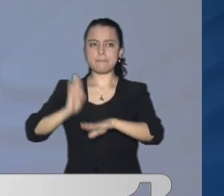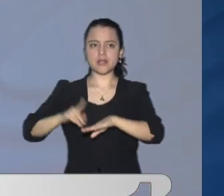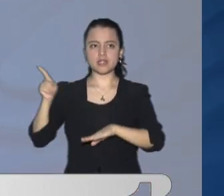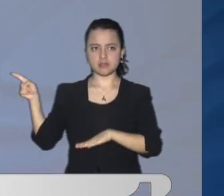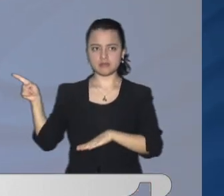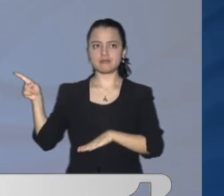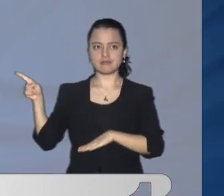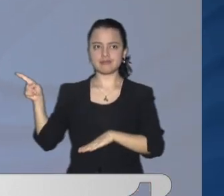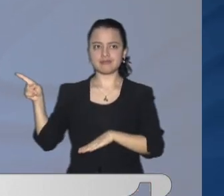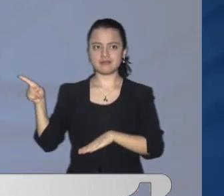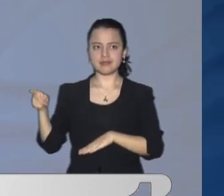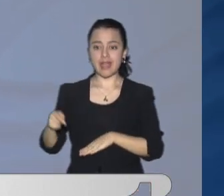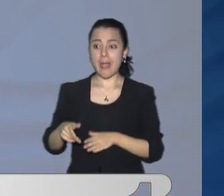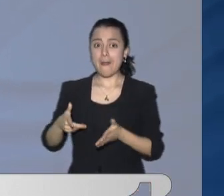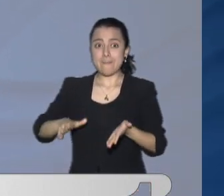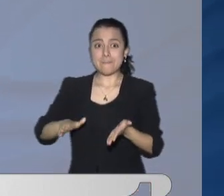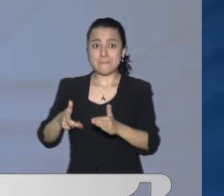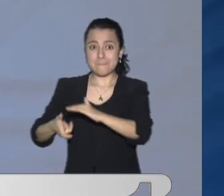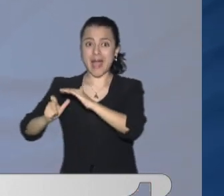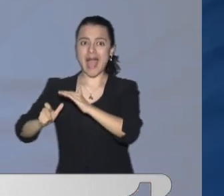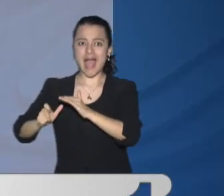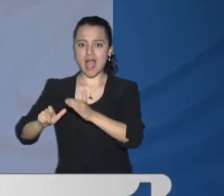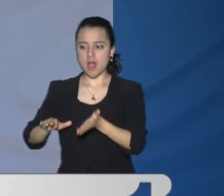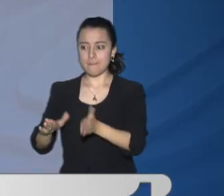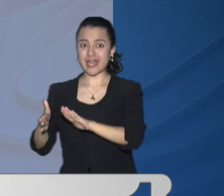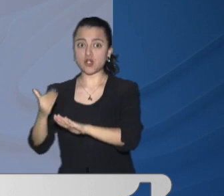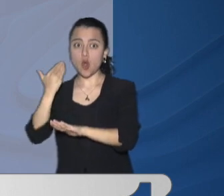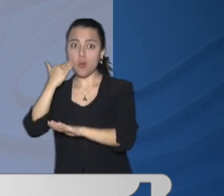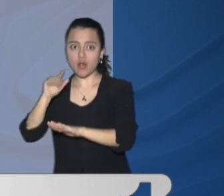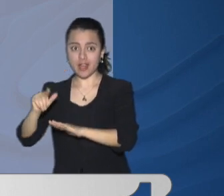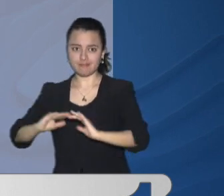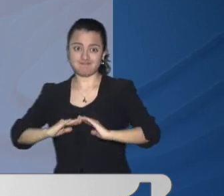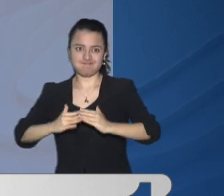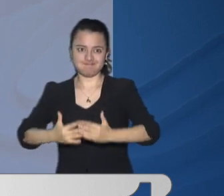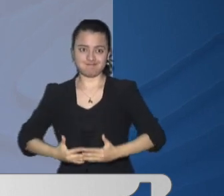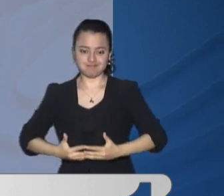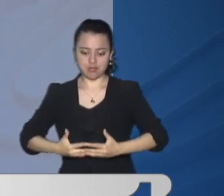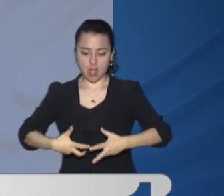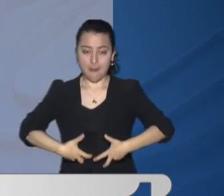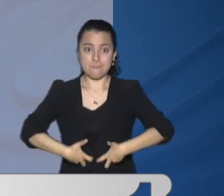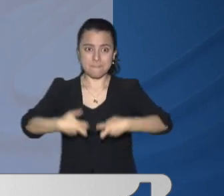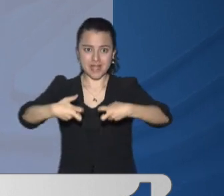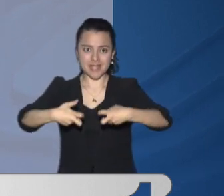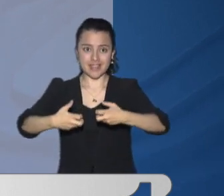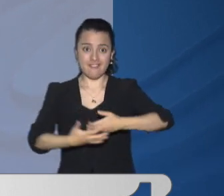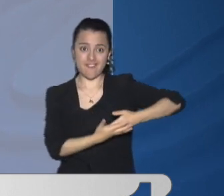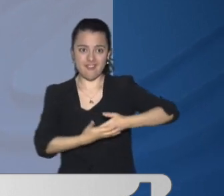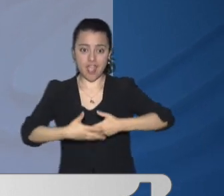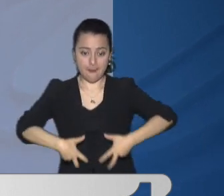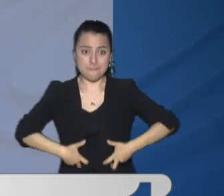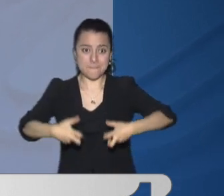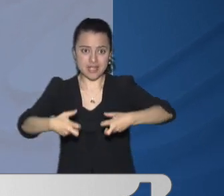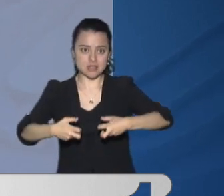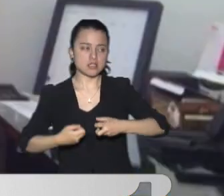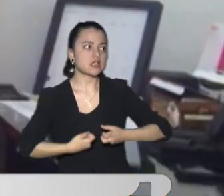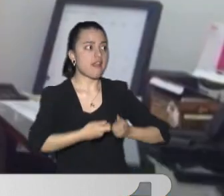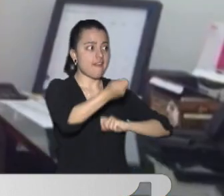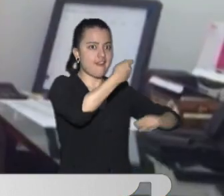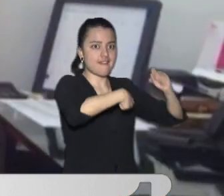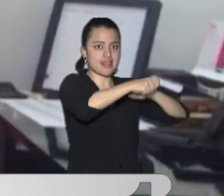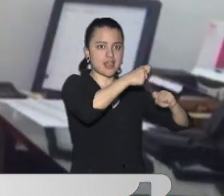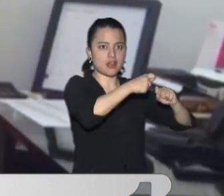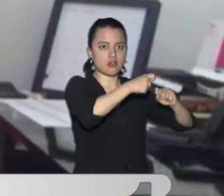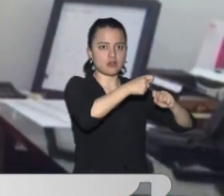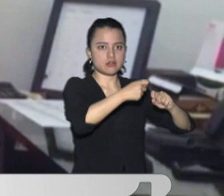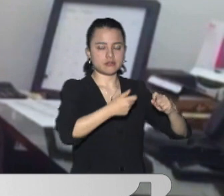para robarle el bebé y entregárselo a la dueña de la vivienda en Candelaria, donde ocurrió el crimen. Se le imputaron ante el